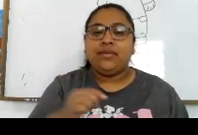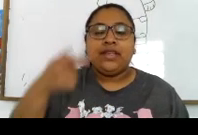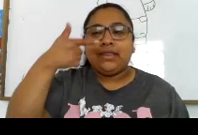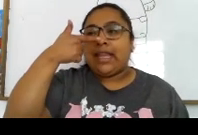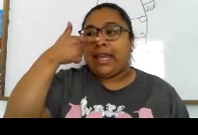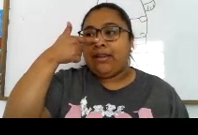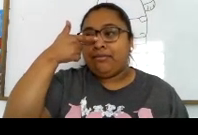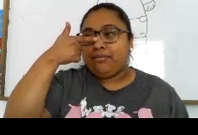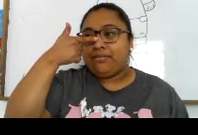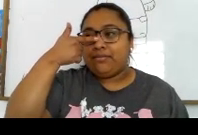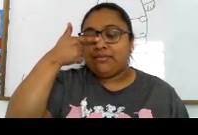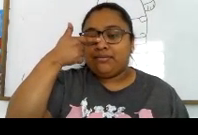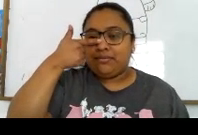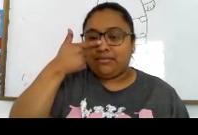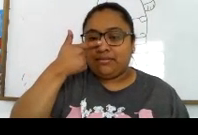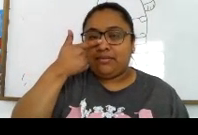T